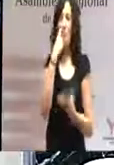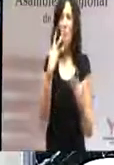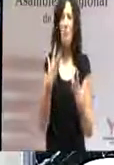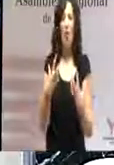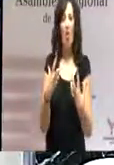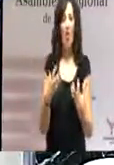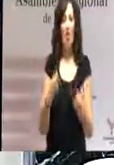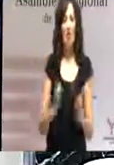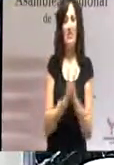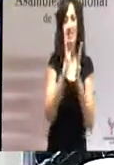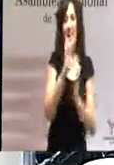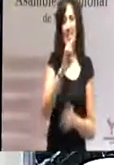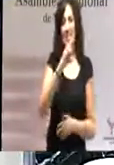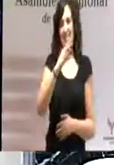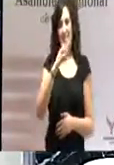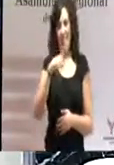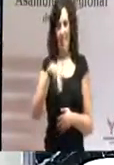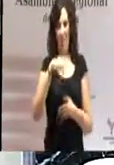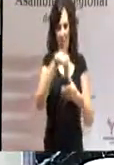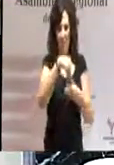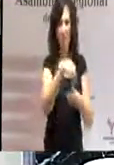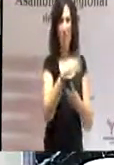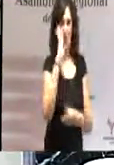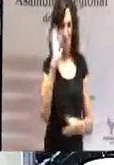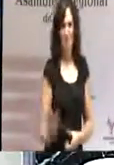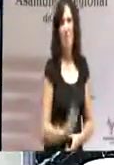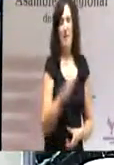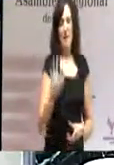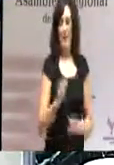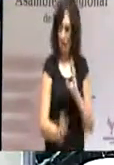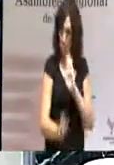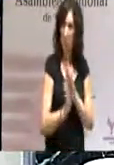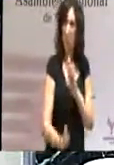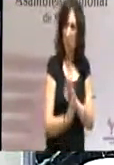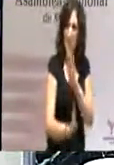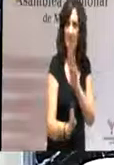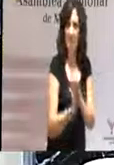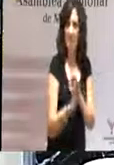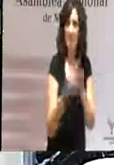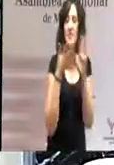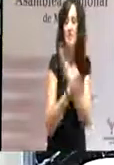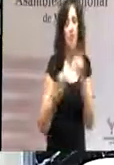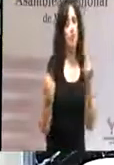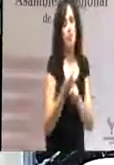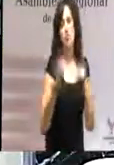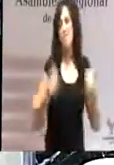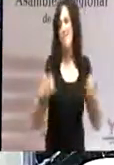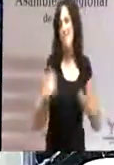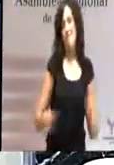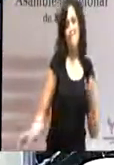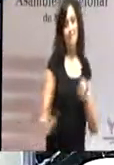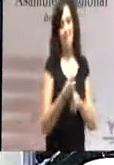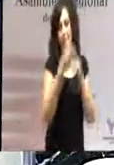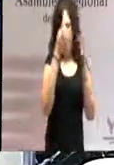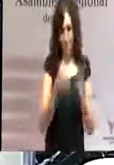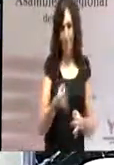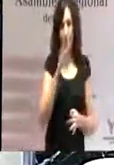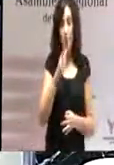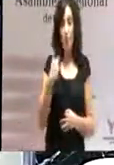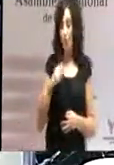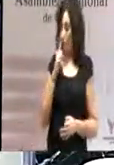San Esteban. Y así sigue siendo, y es hora de poner el remedio definitivamente, porque de momento, transcurrido un